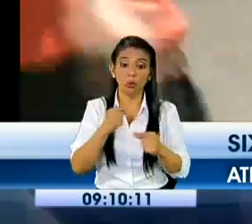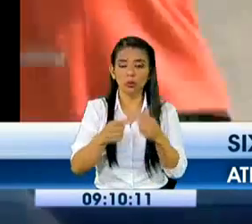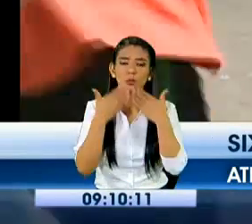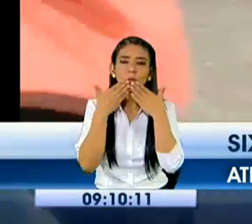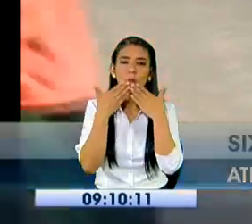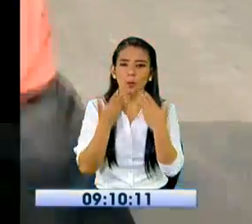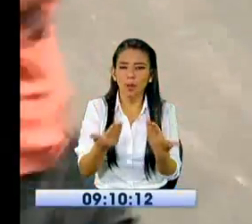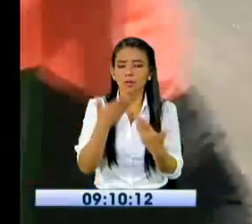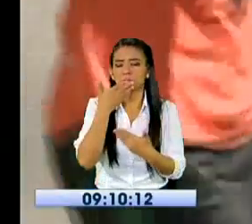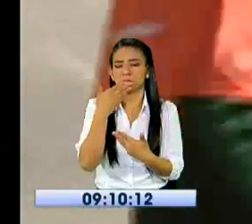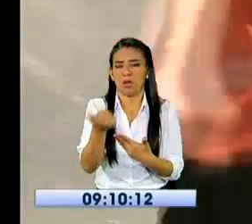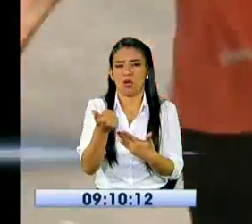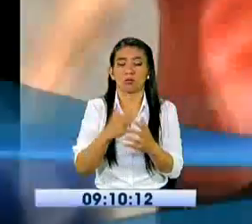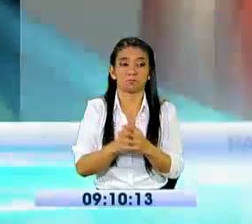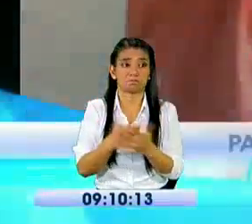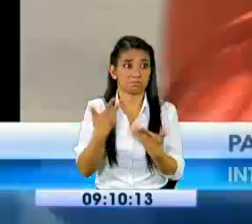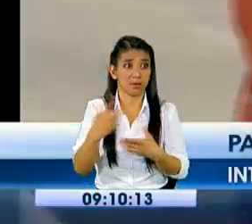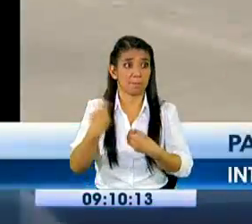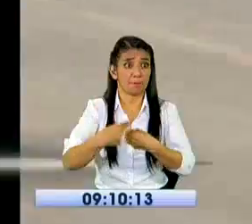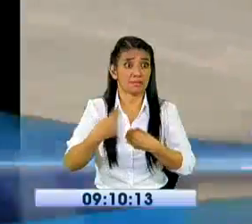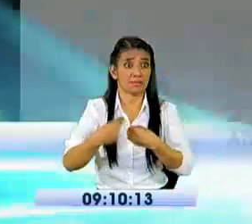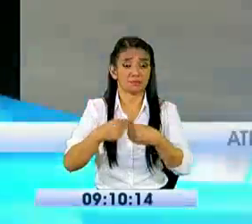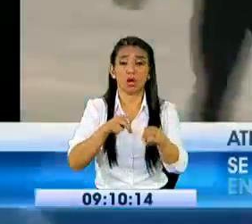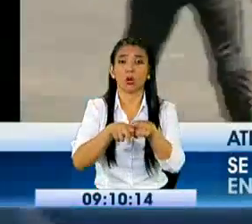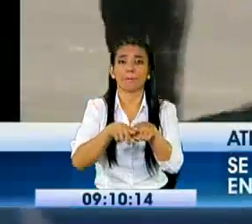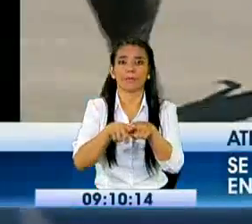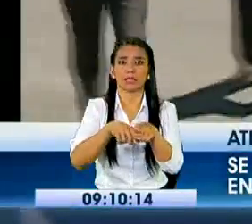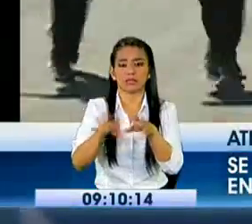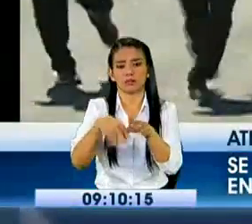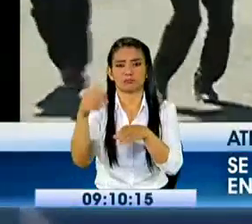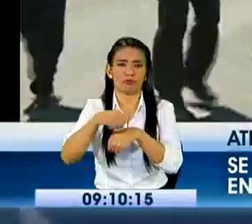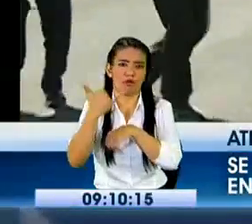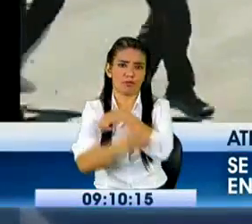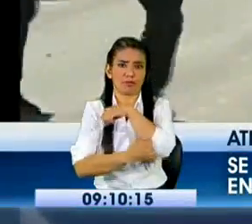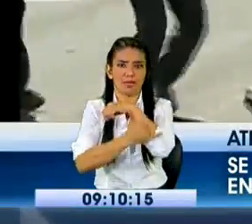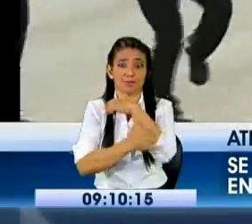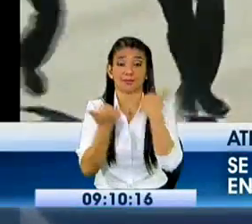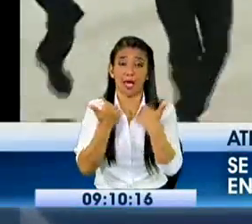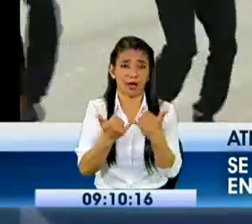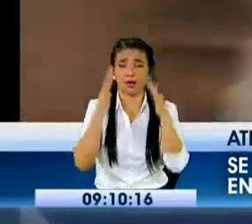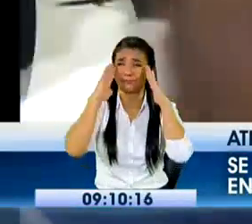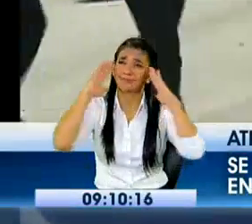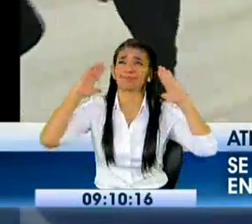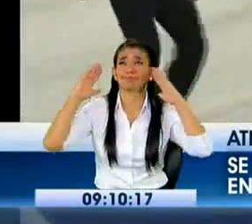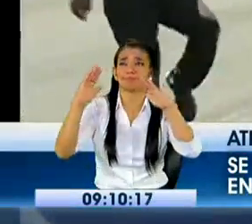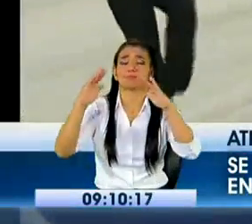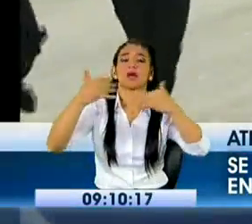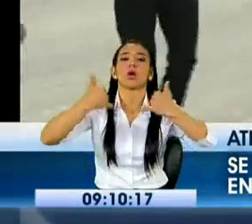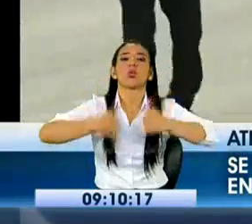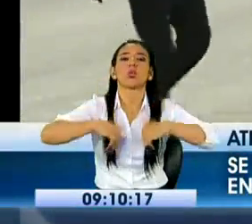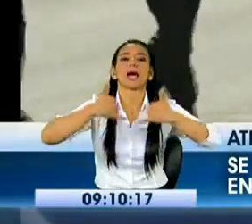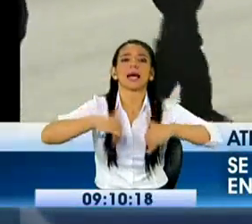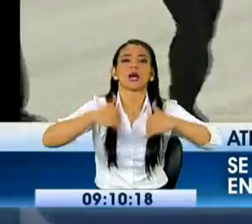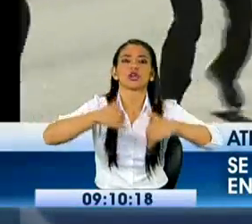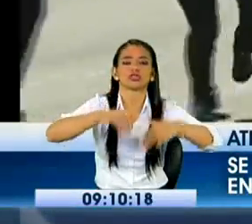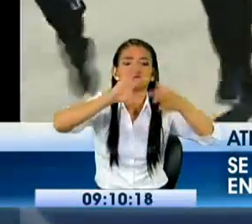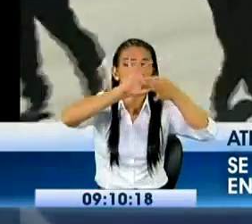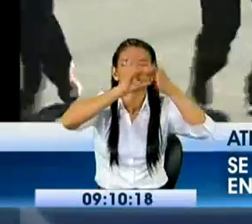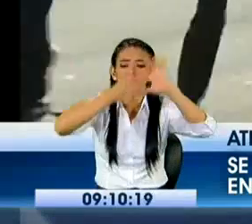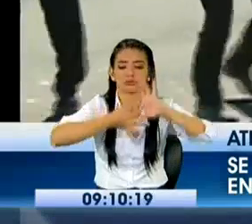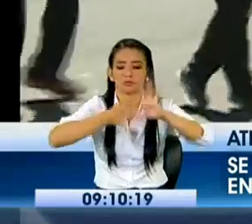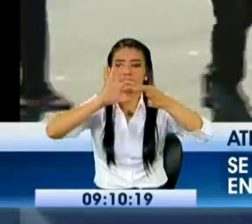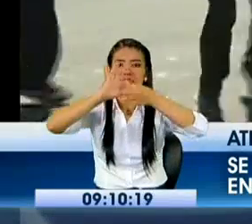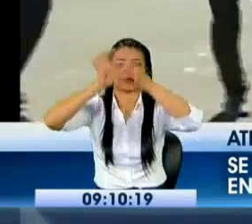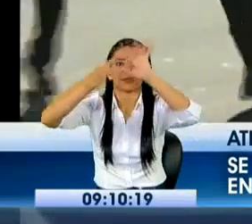mejorado. Han participado de varias competencias fuera del país y esta vez le han puesto todo su empeño a los Juegos Paralímpicos que se llevarán a